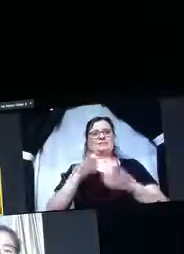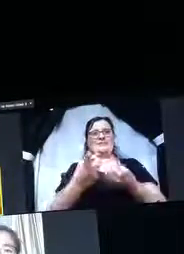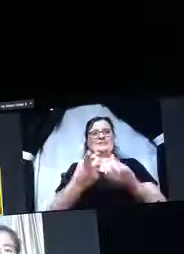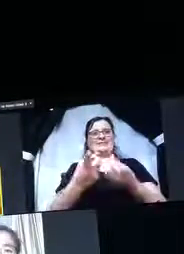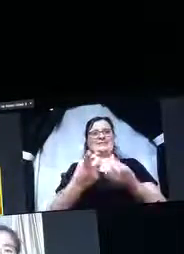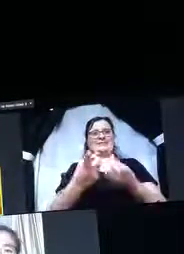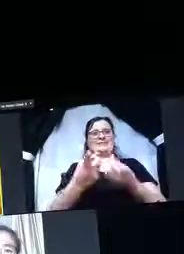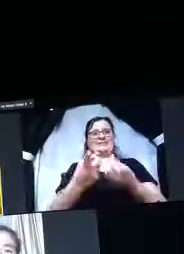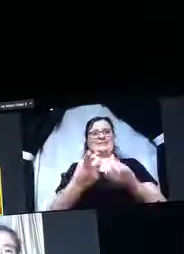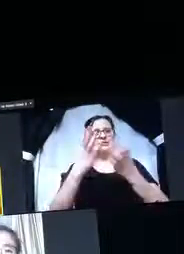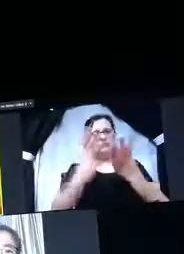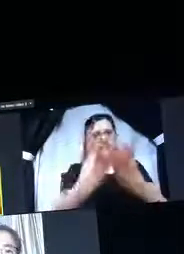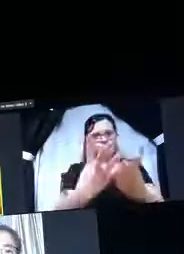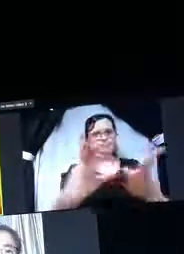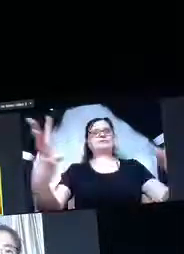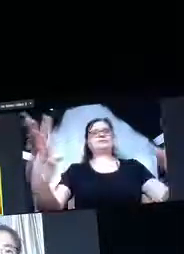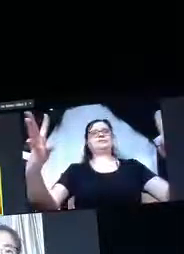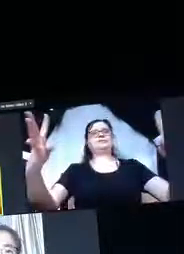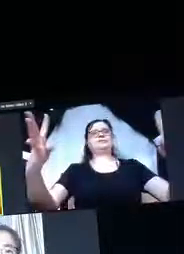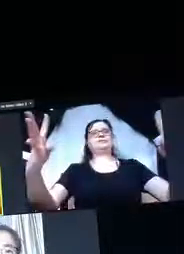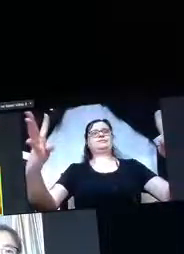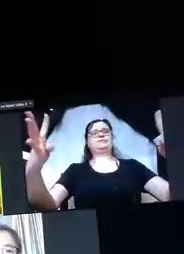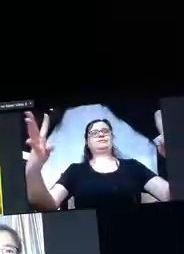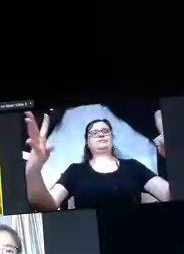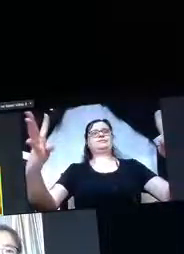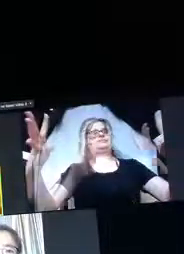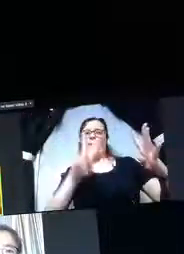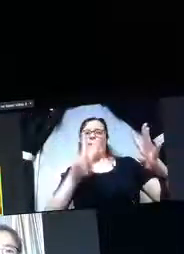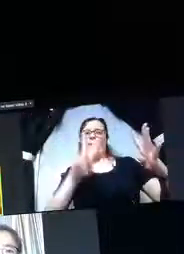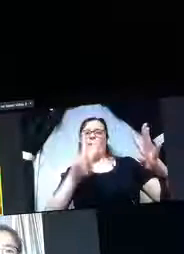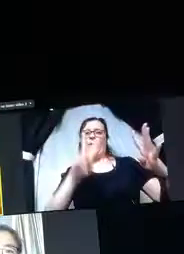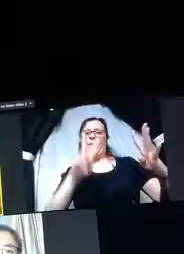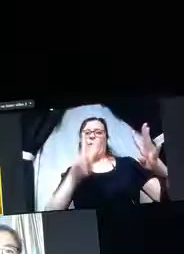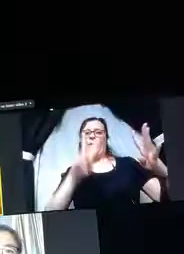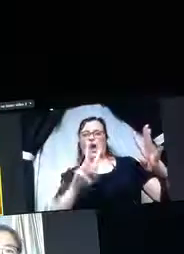poder mirarlo integralmente, ¿sí? A veces